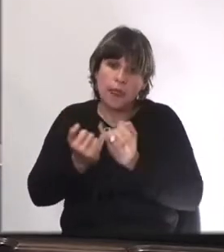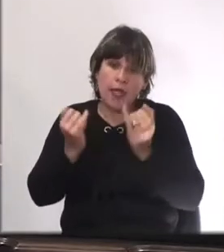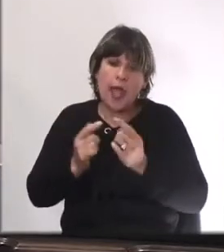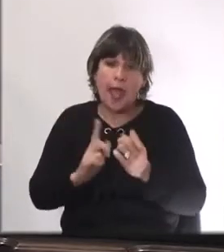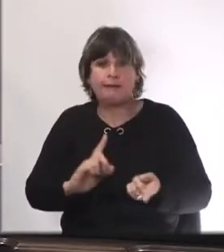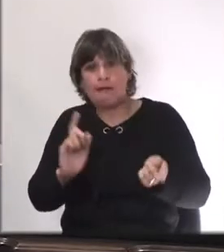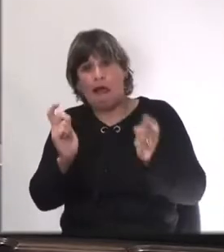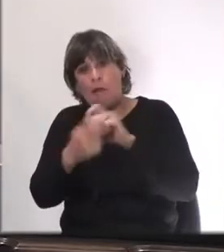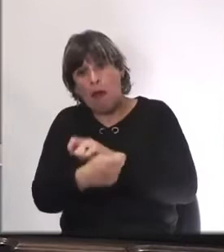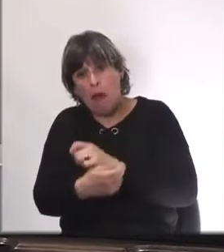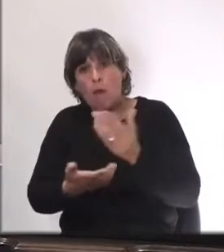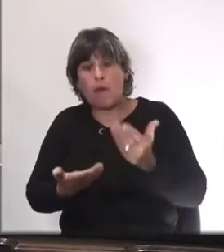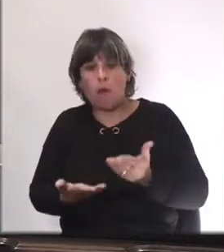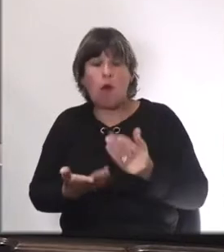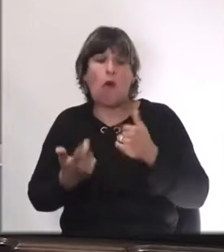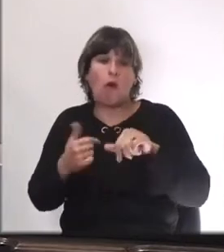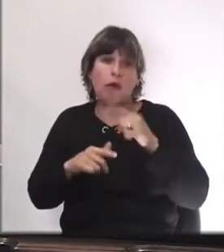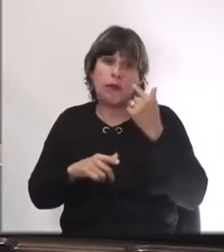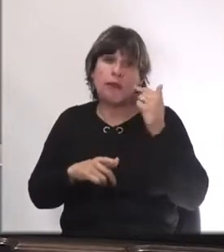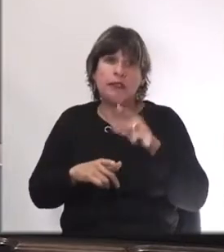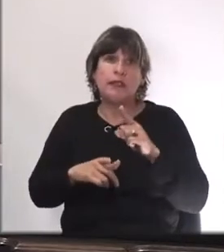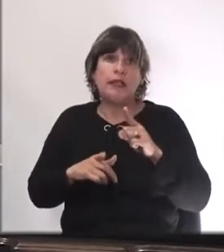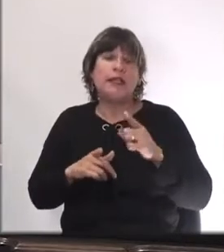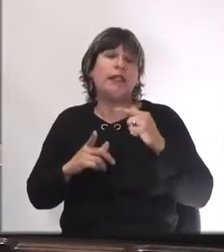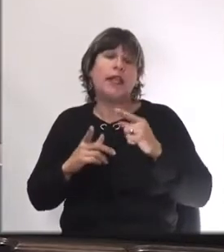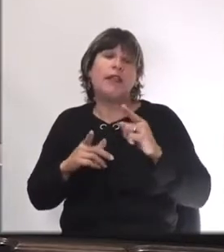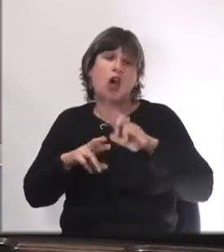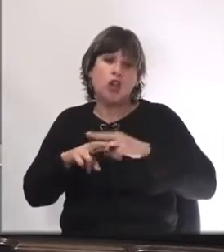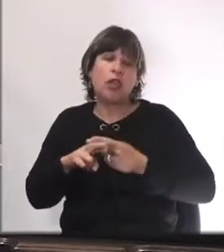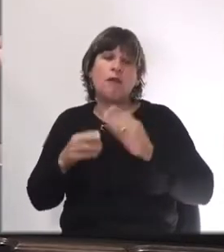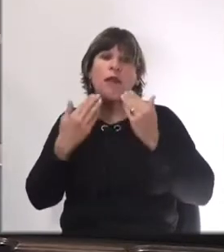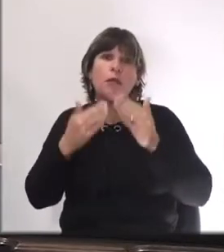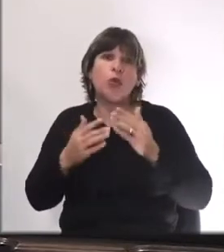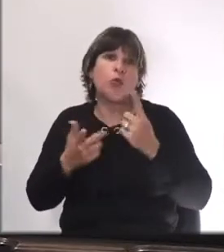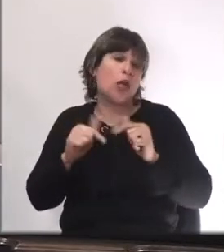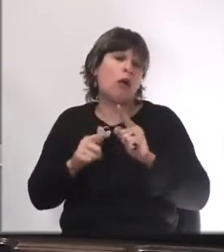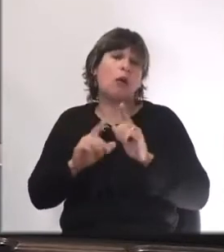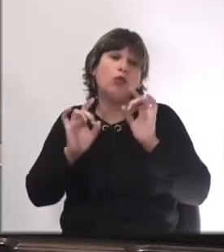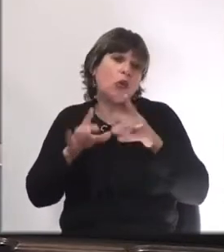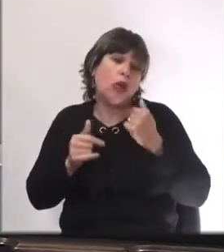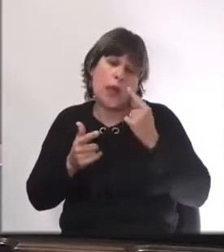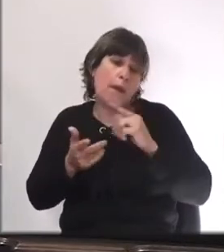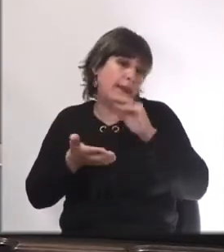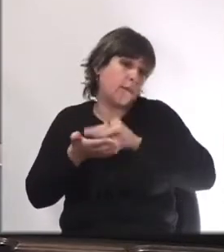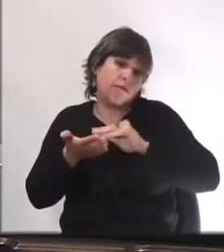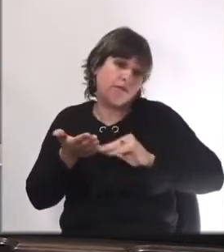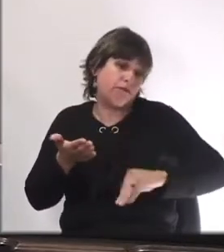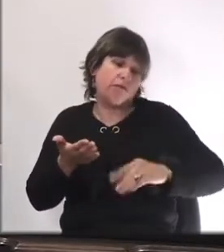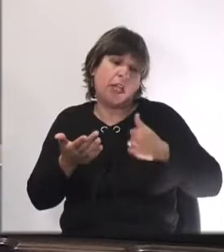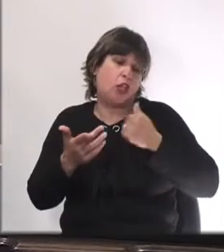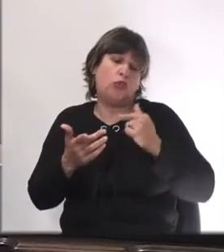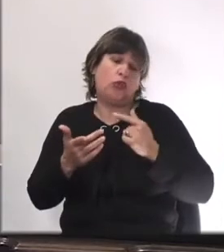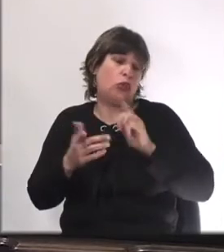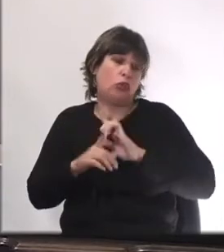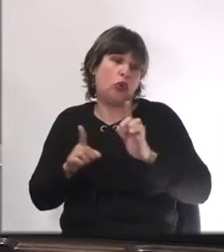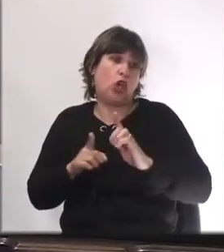cambiamos la lógica y en lugar de repreguntar simplemente dejábamos constancia de lo que entendíamos que no nos